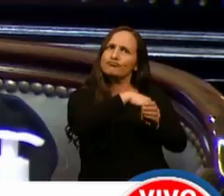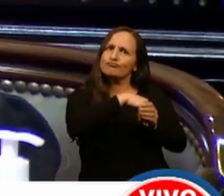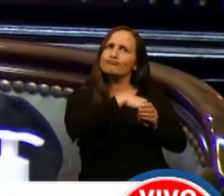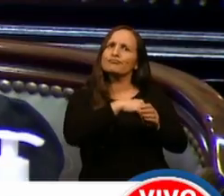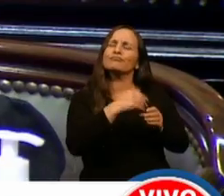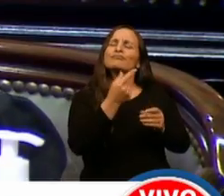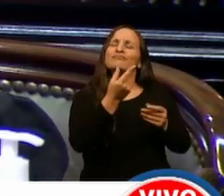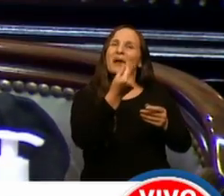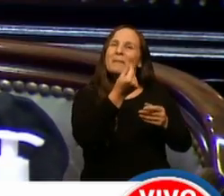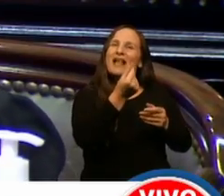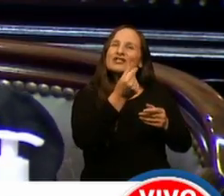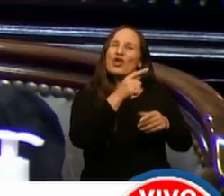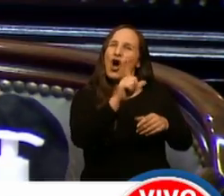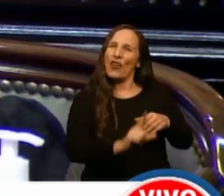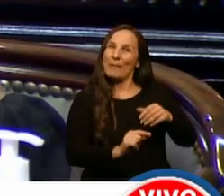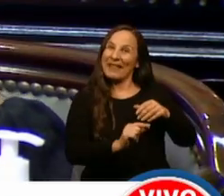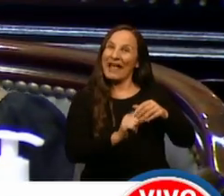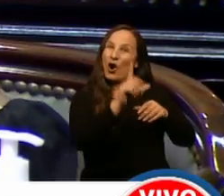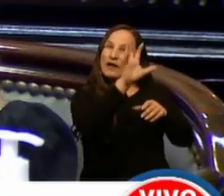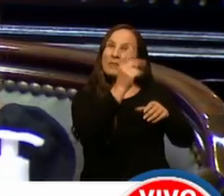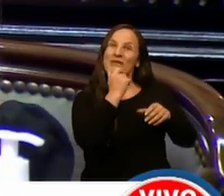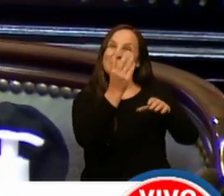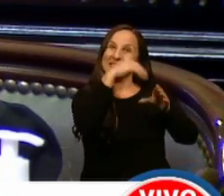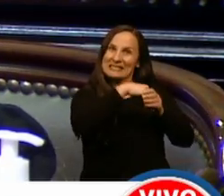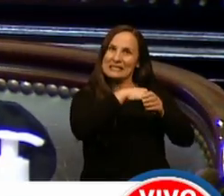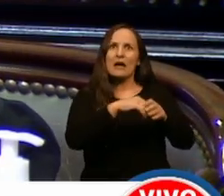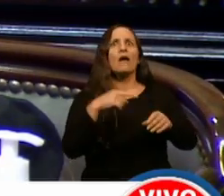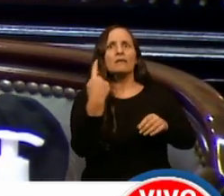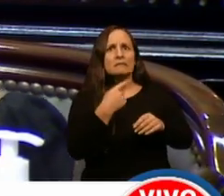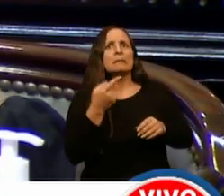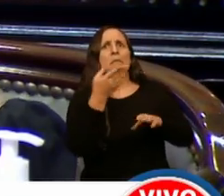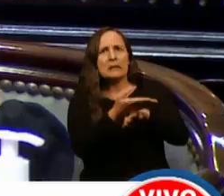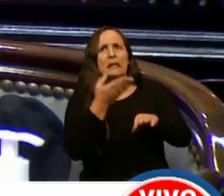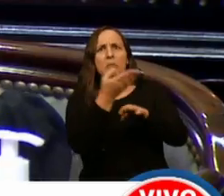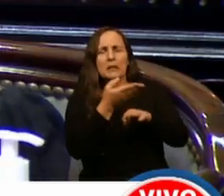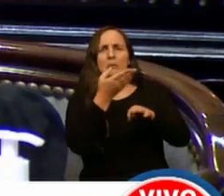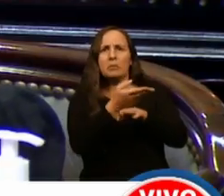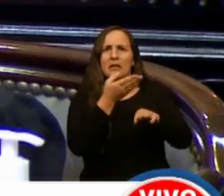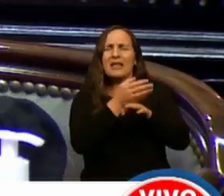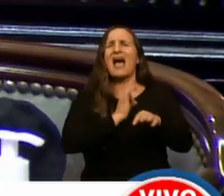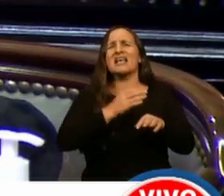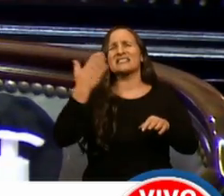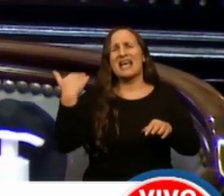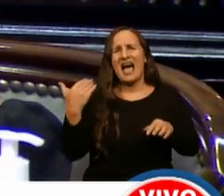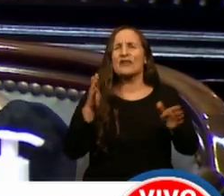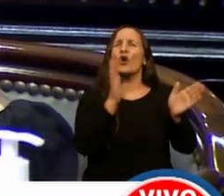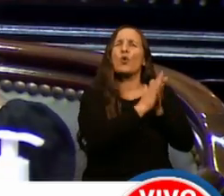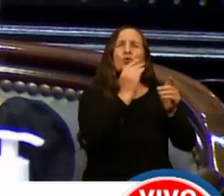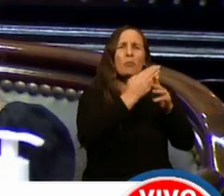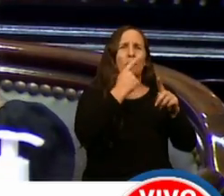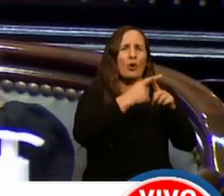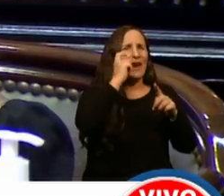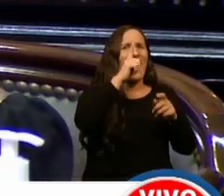patagónica cosa que hace años venimos pidiendo a los legisladores de juntos por el cambio y el actual oficialismo